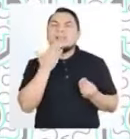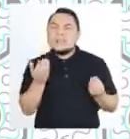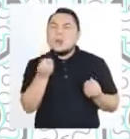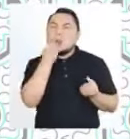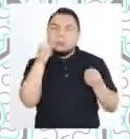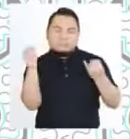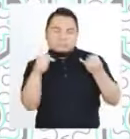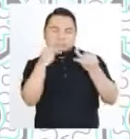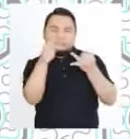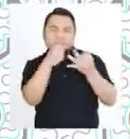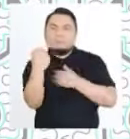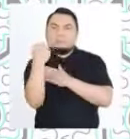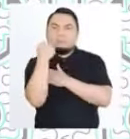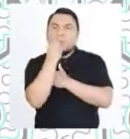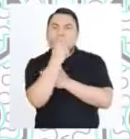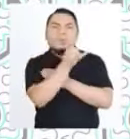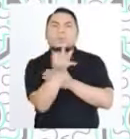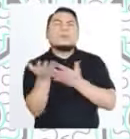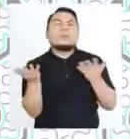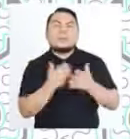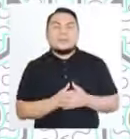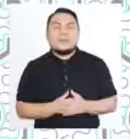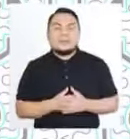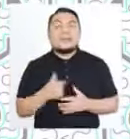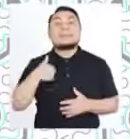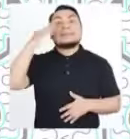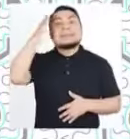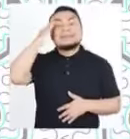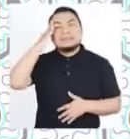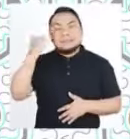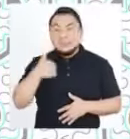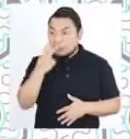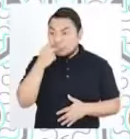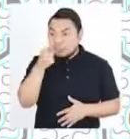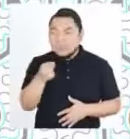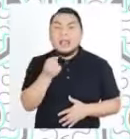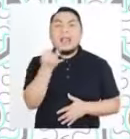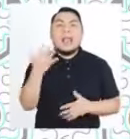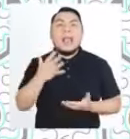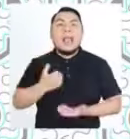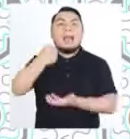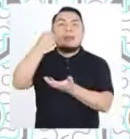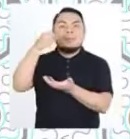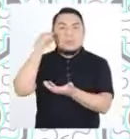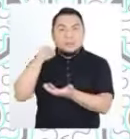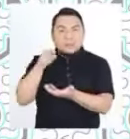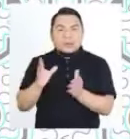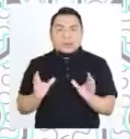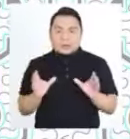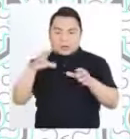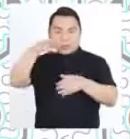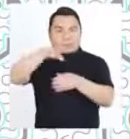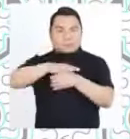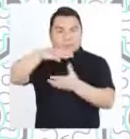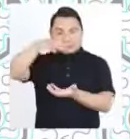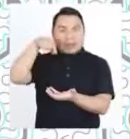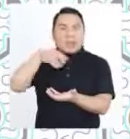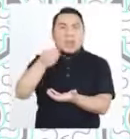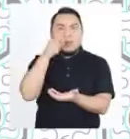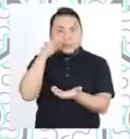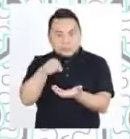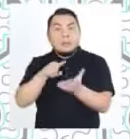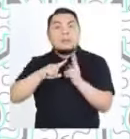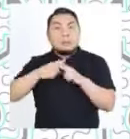qué nutrientes tienen otros alimentos? Ya sé, yo he visto eso en las bolsas o empaques de la